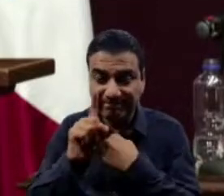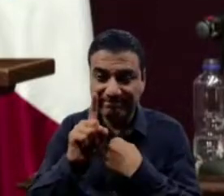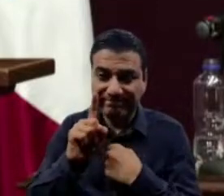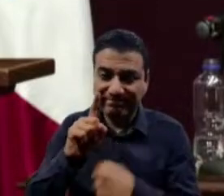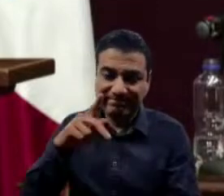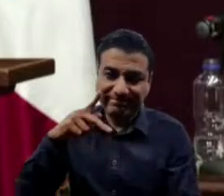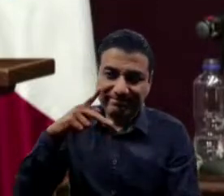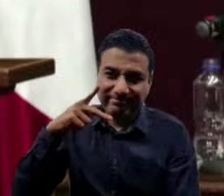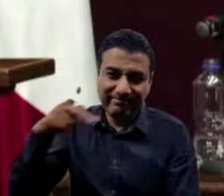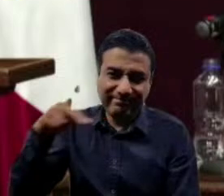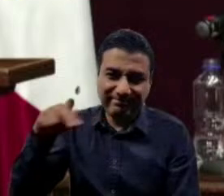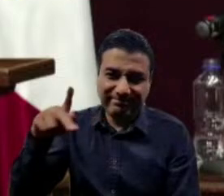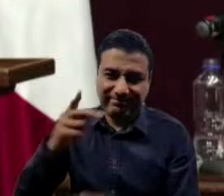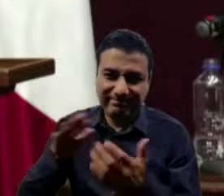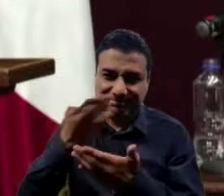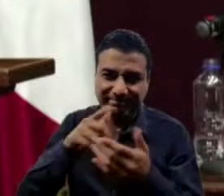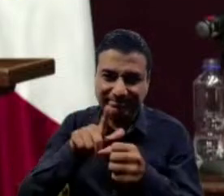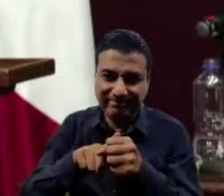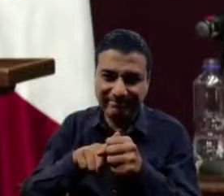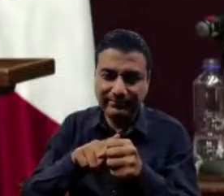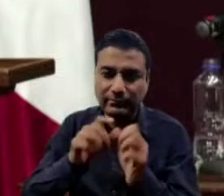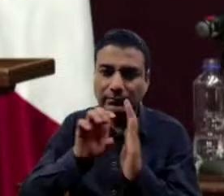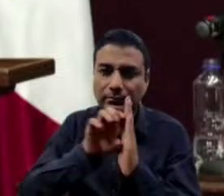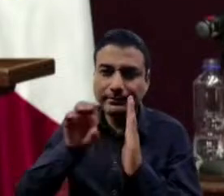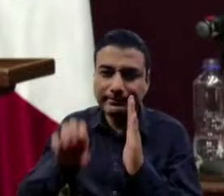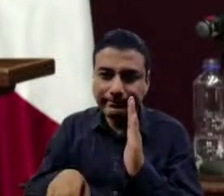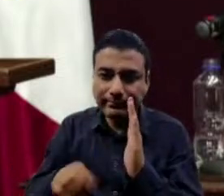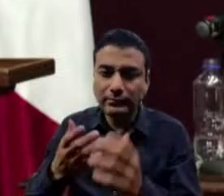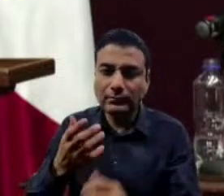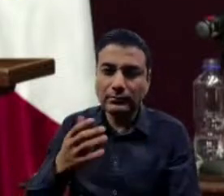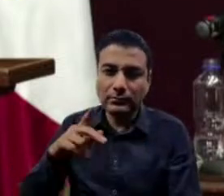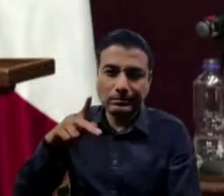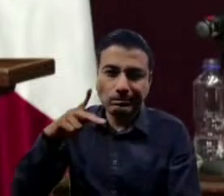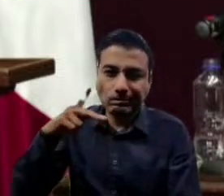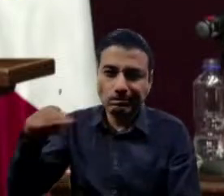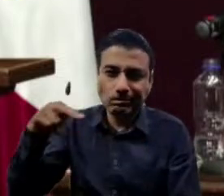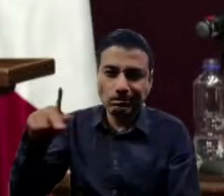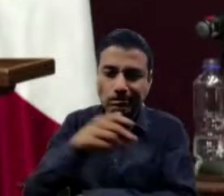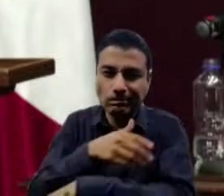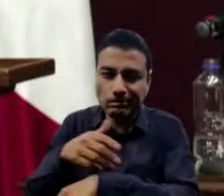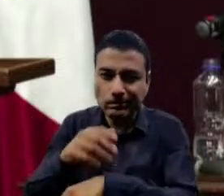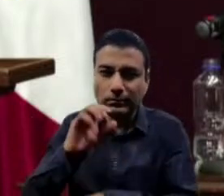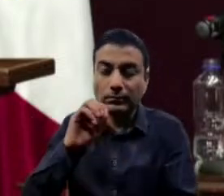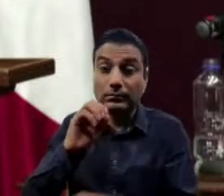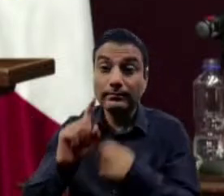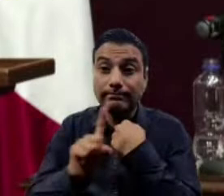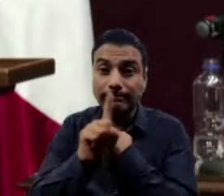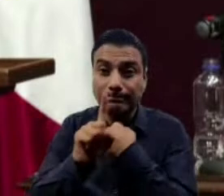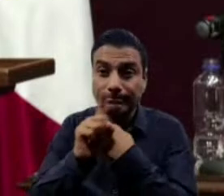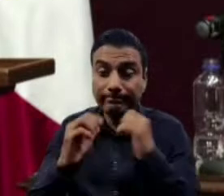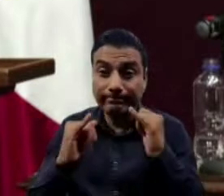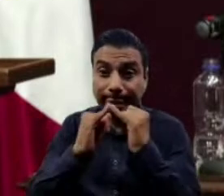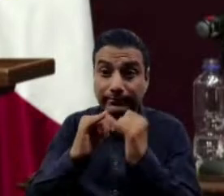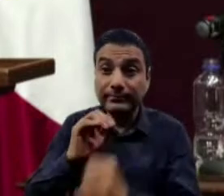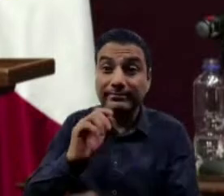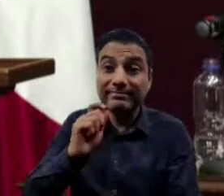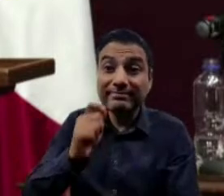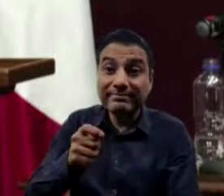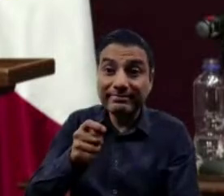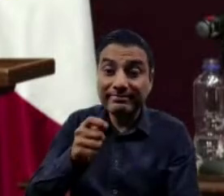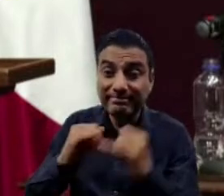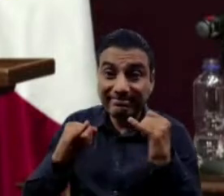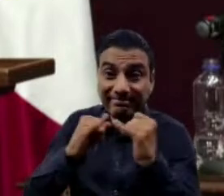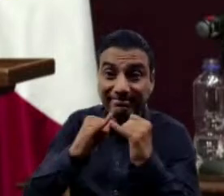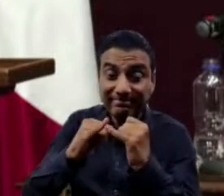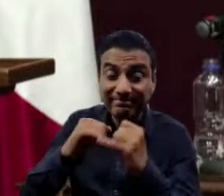la vulnerabilidad y la exclusión social, los institucionales, que se queda el desamparo institucional, los personales,